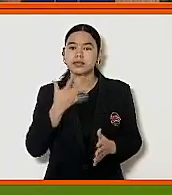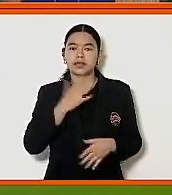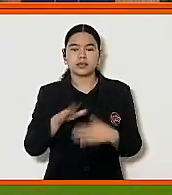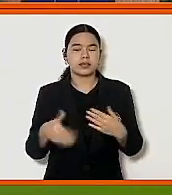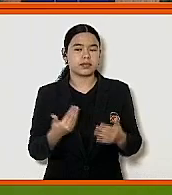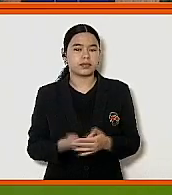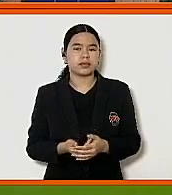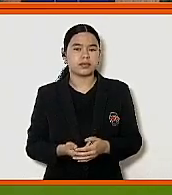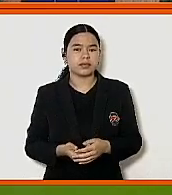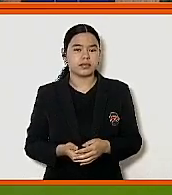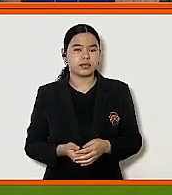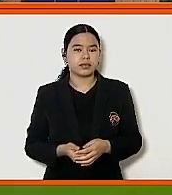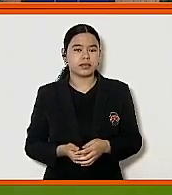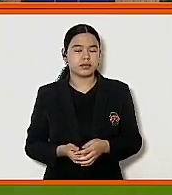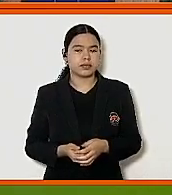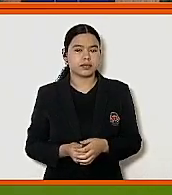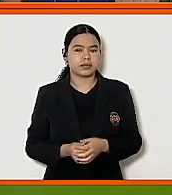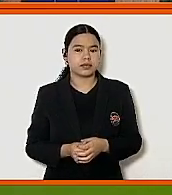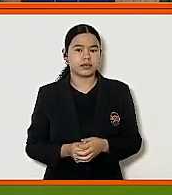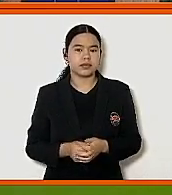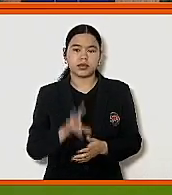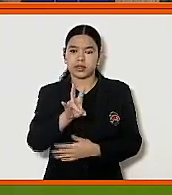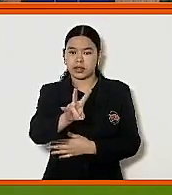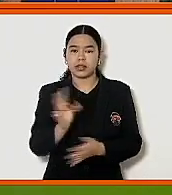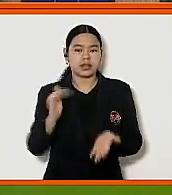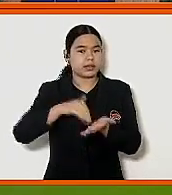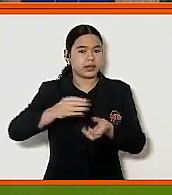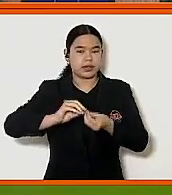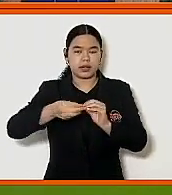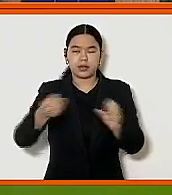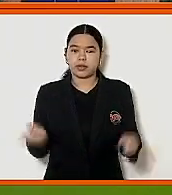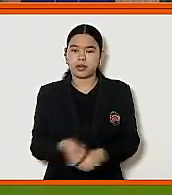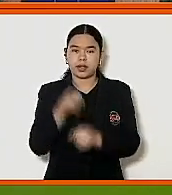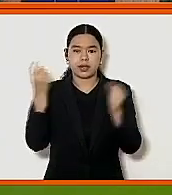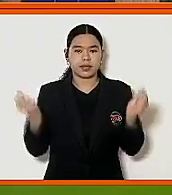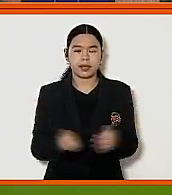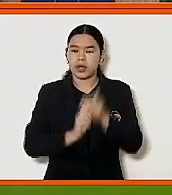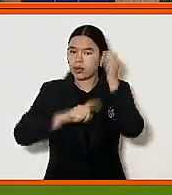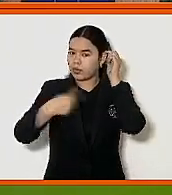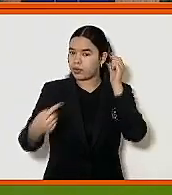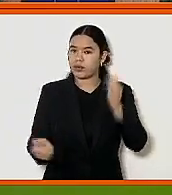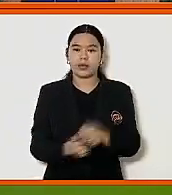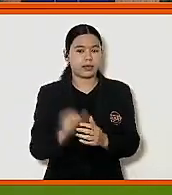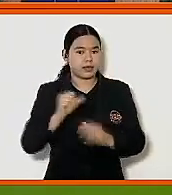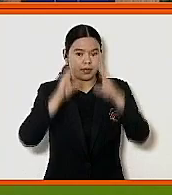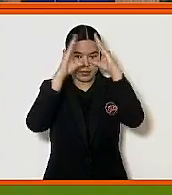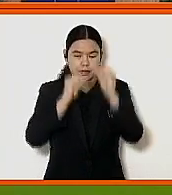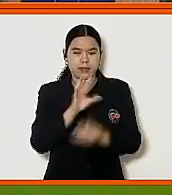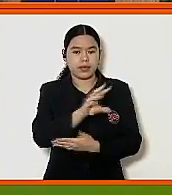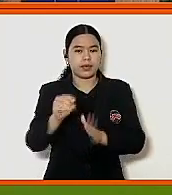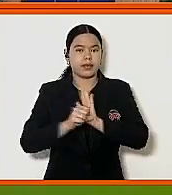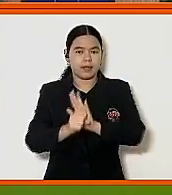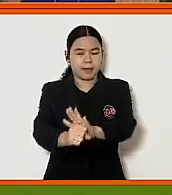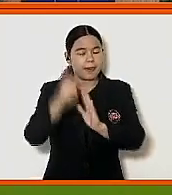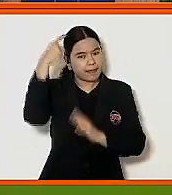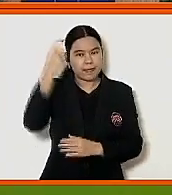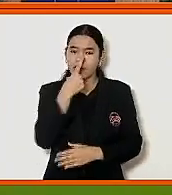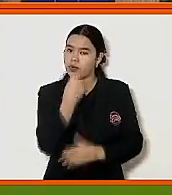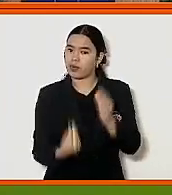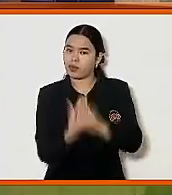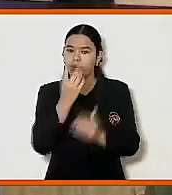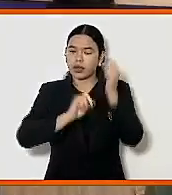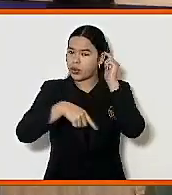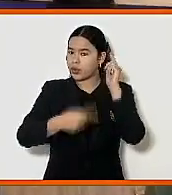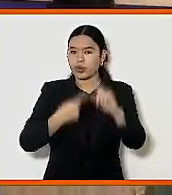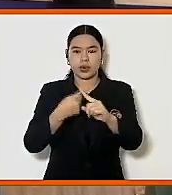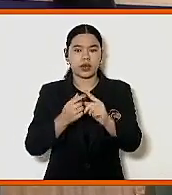Suerte. Que este es el 7. Con gusto te repito, el número ganador para Diaria esta noche es el 50 con su símbolo de sueños Luna Nueva.